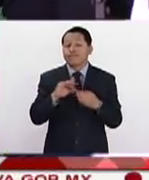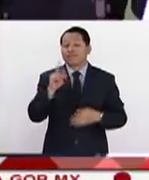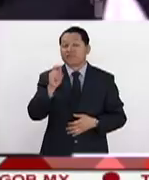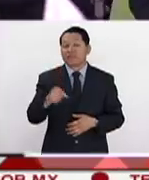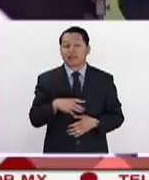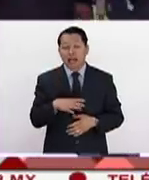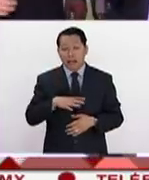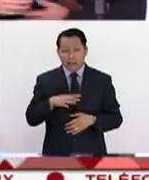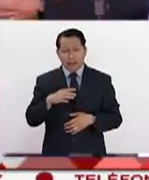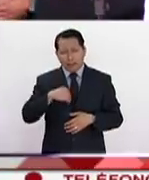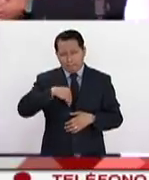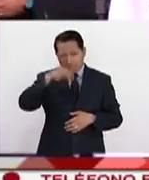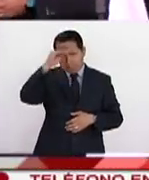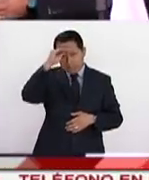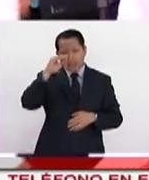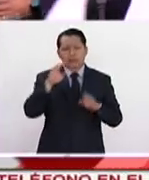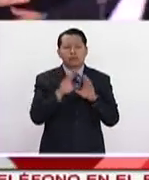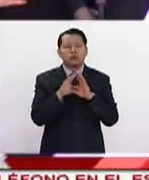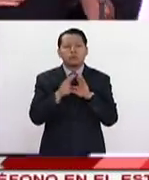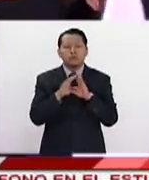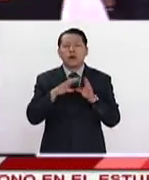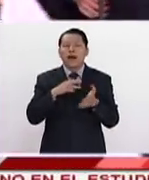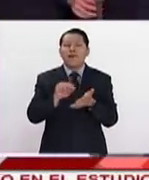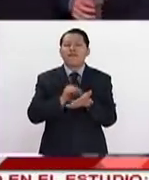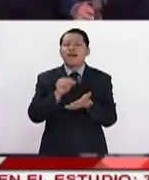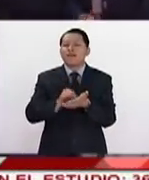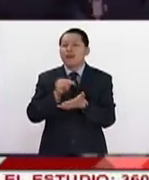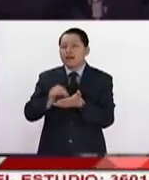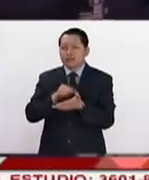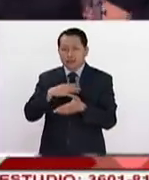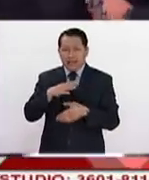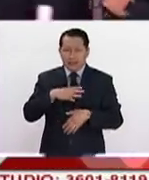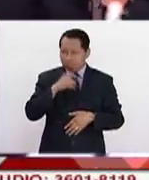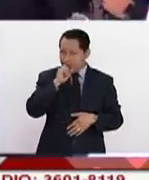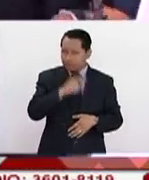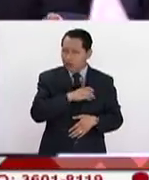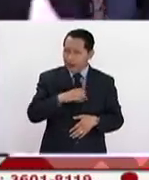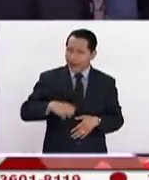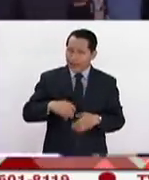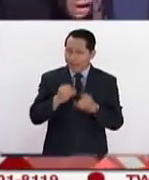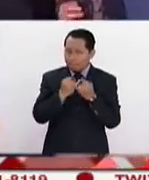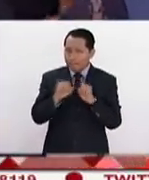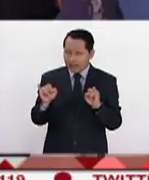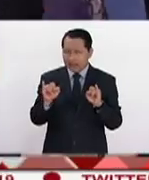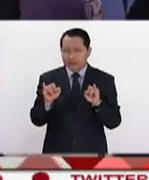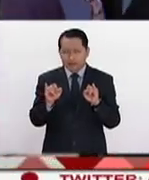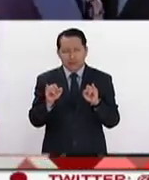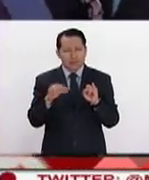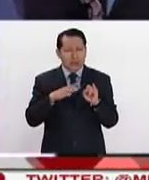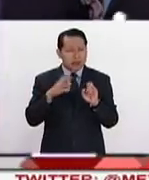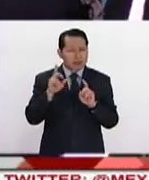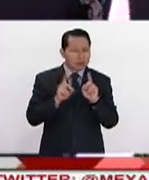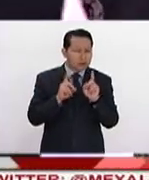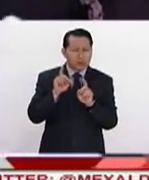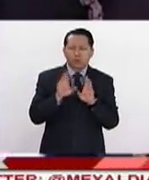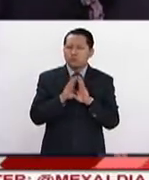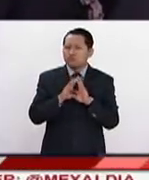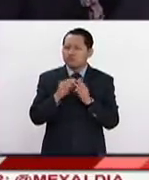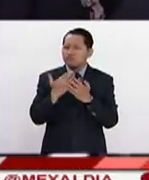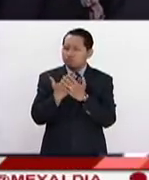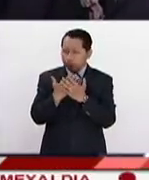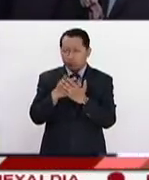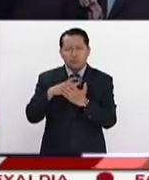de irregularidades en la presentación de firmas por parte de los aspirantes a una candidatura independiente, se debe esperar a que la autoridad